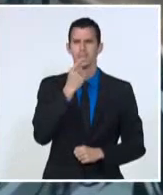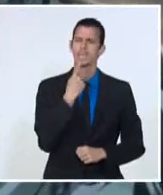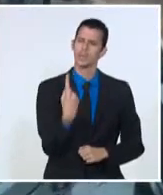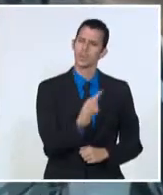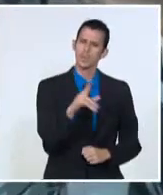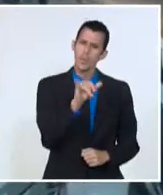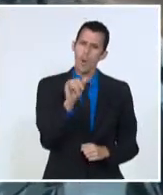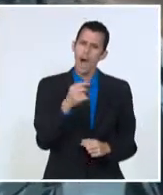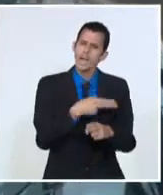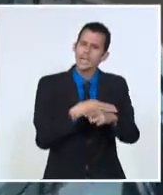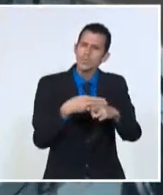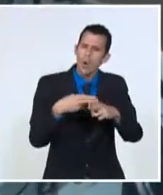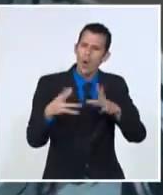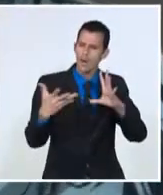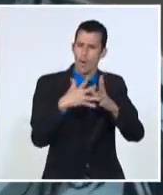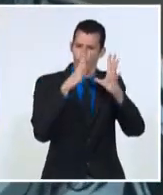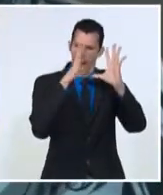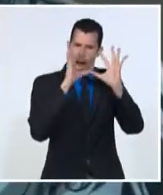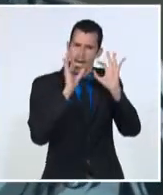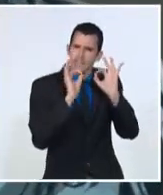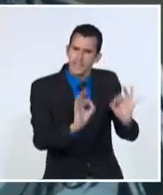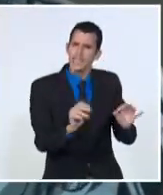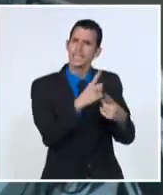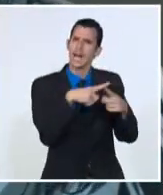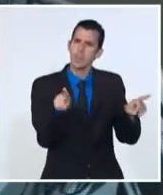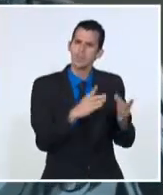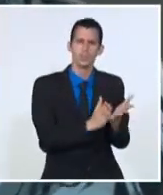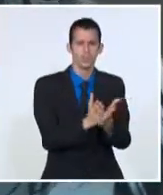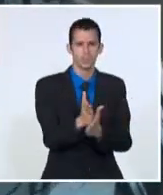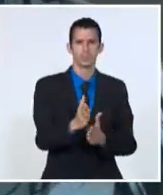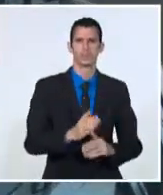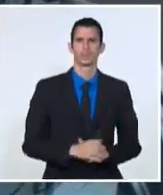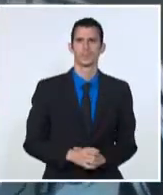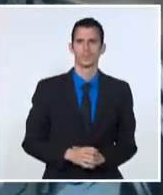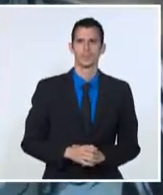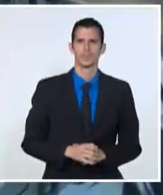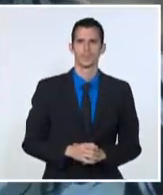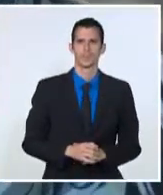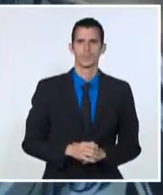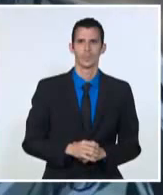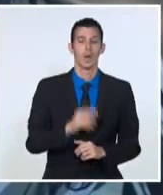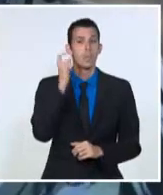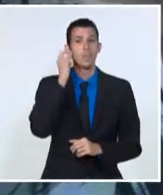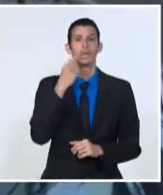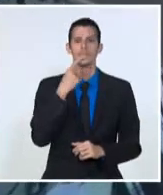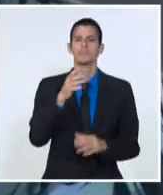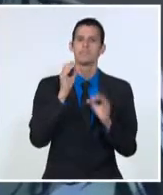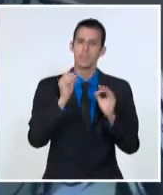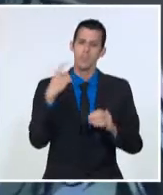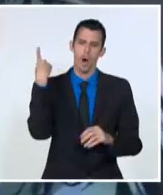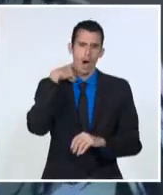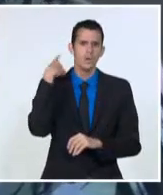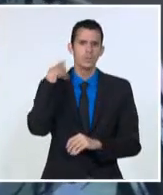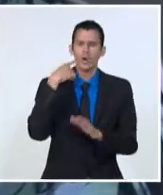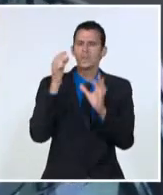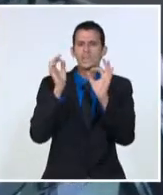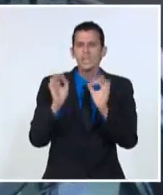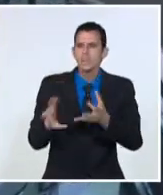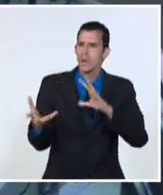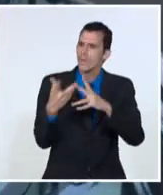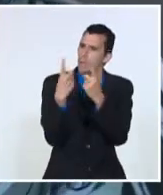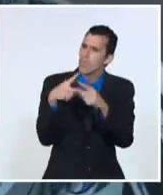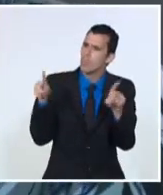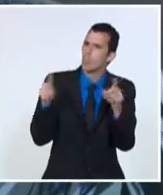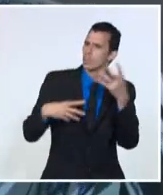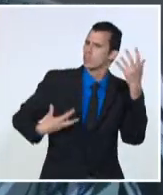la música ha tenido durante el 75 años un grupo de éxitos que ha mantenido su línea melódica no en todos los espacios de